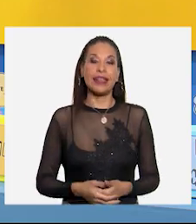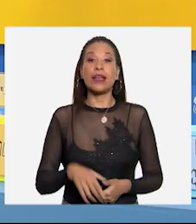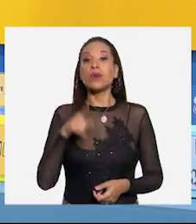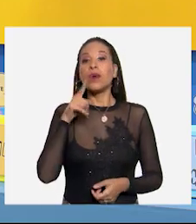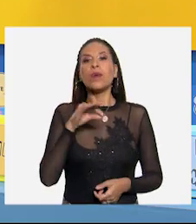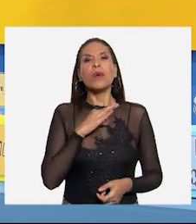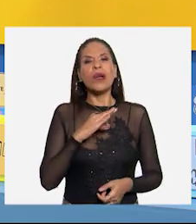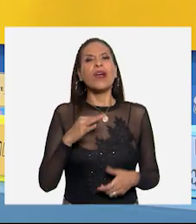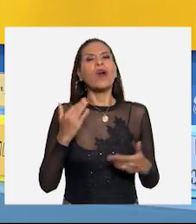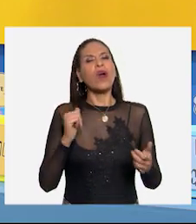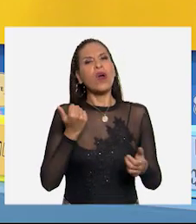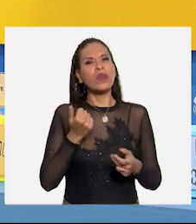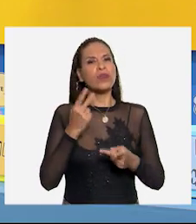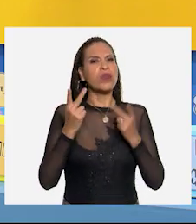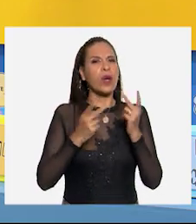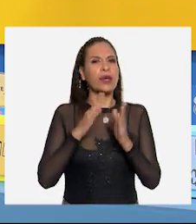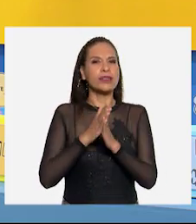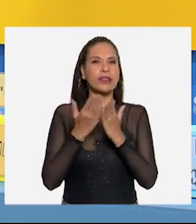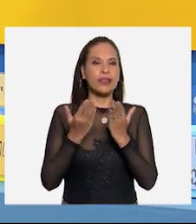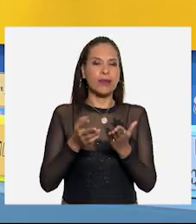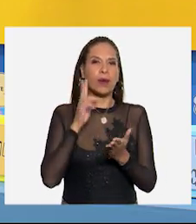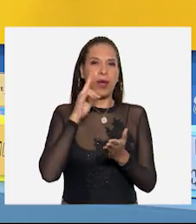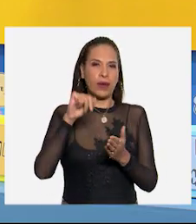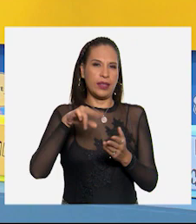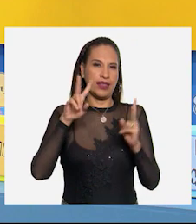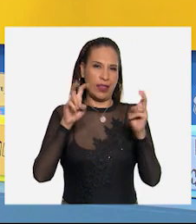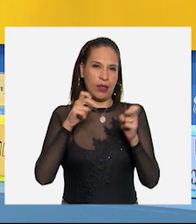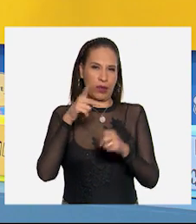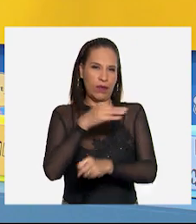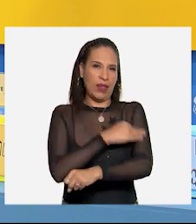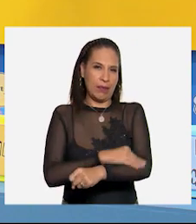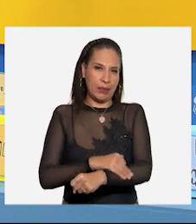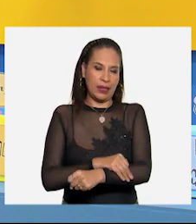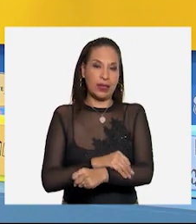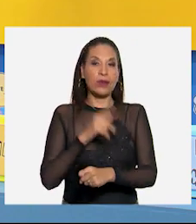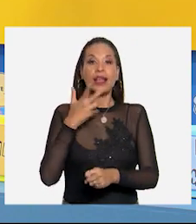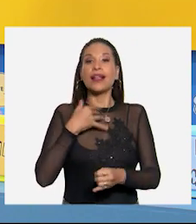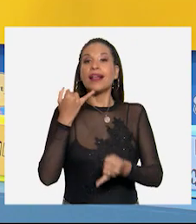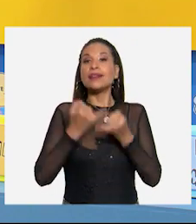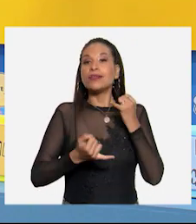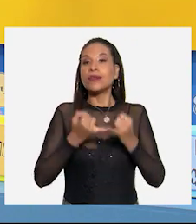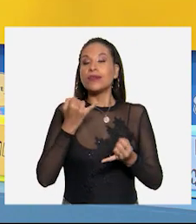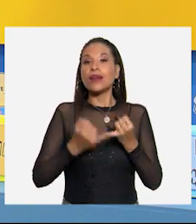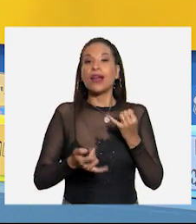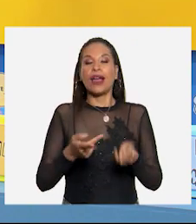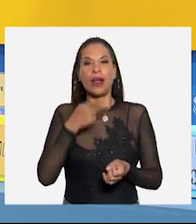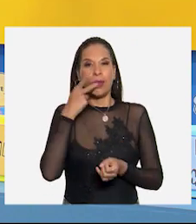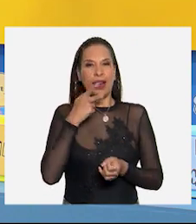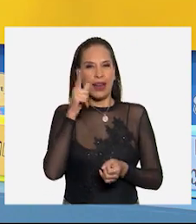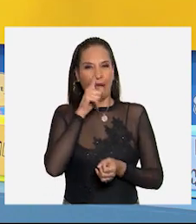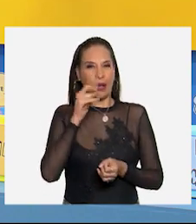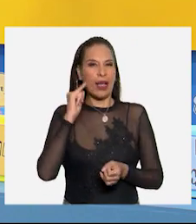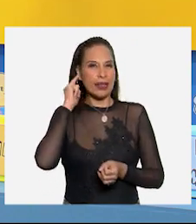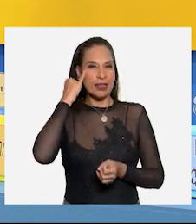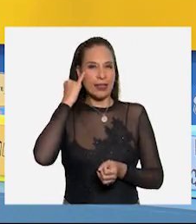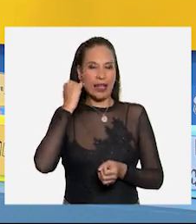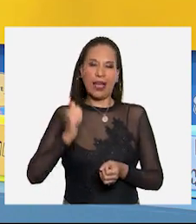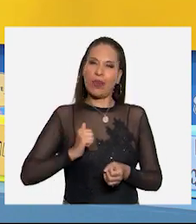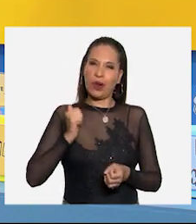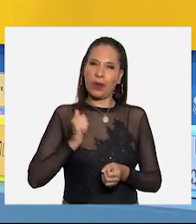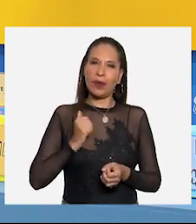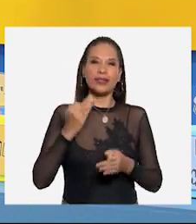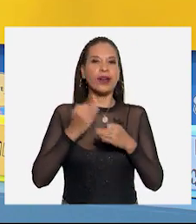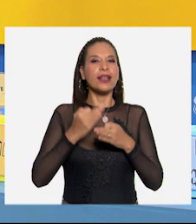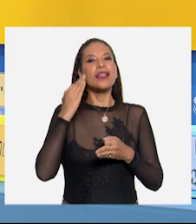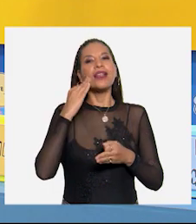te es posible, consulta otros libros y comenta el tema de hoy con tu familia. Si tienes la fortuna de hablar una lengua indígena, aprovecha